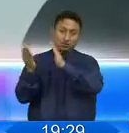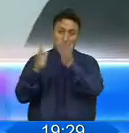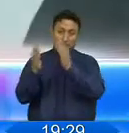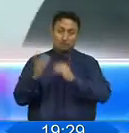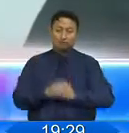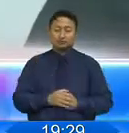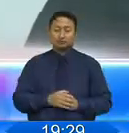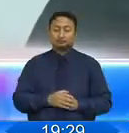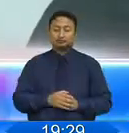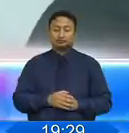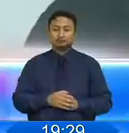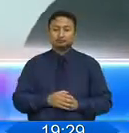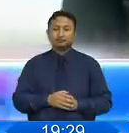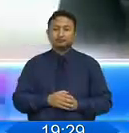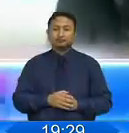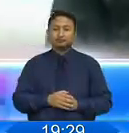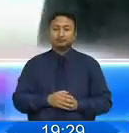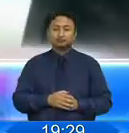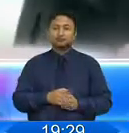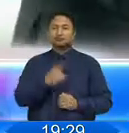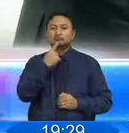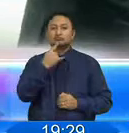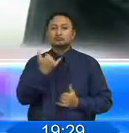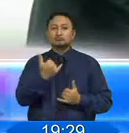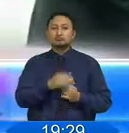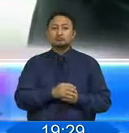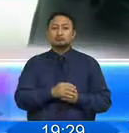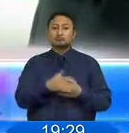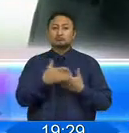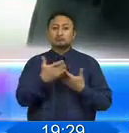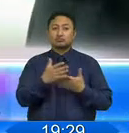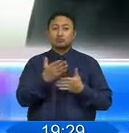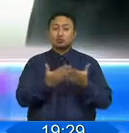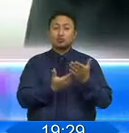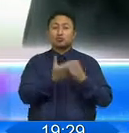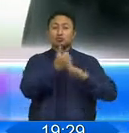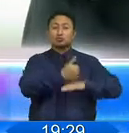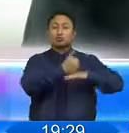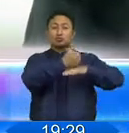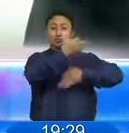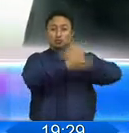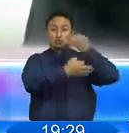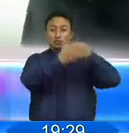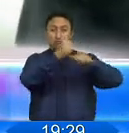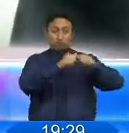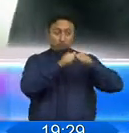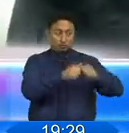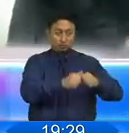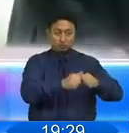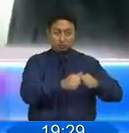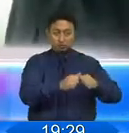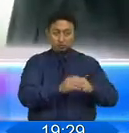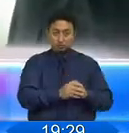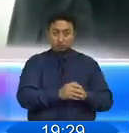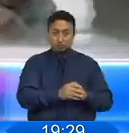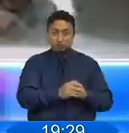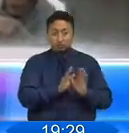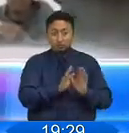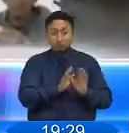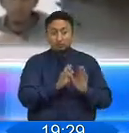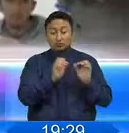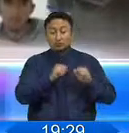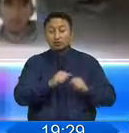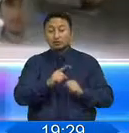Social Transitorio, advirtió que una vez posesionada la nueva Corte Constitucional, se decidirá la posibilidad de una